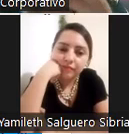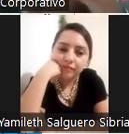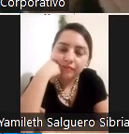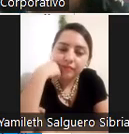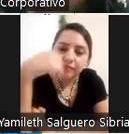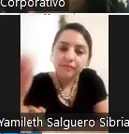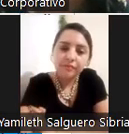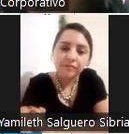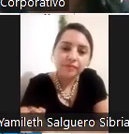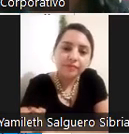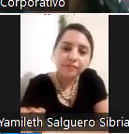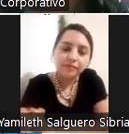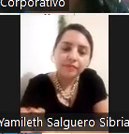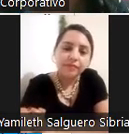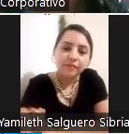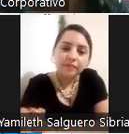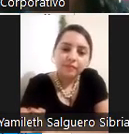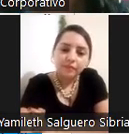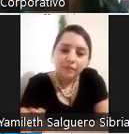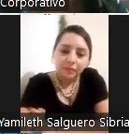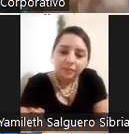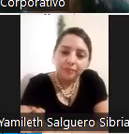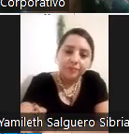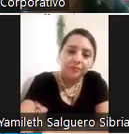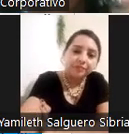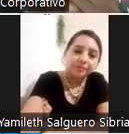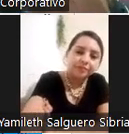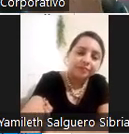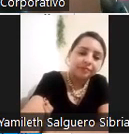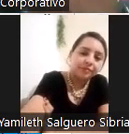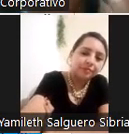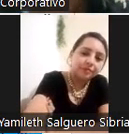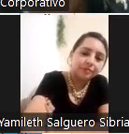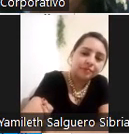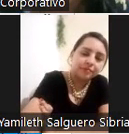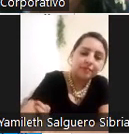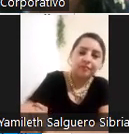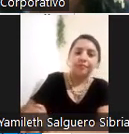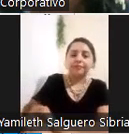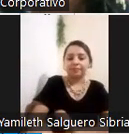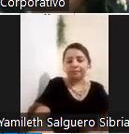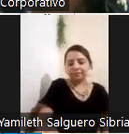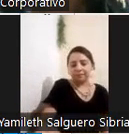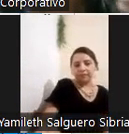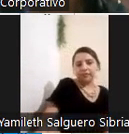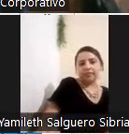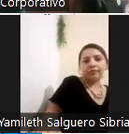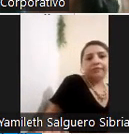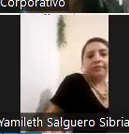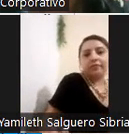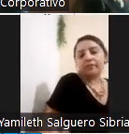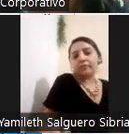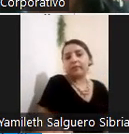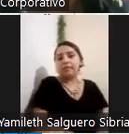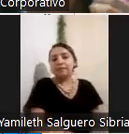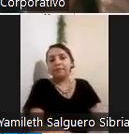encuentran en el código en el el este código que usamos en los sitios el html de la página web y Son